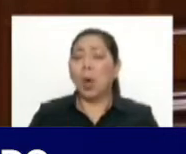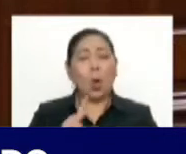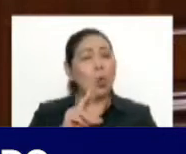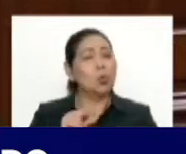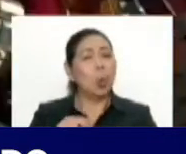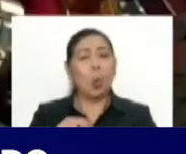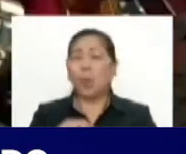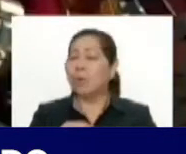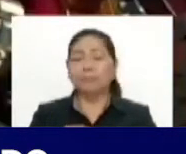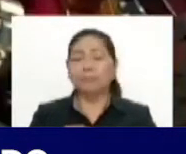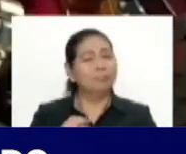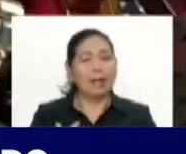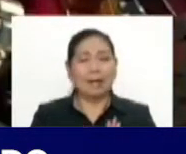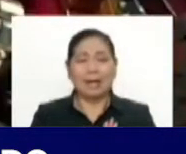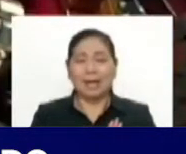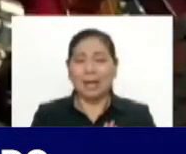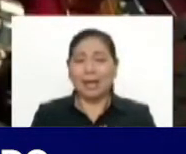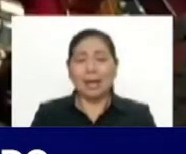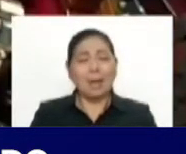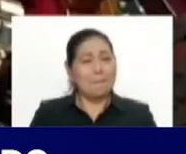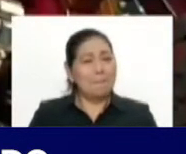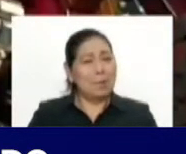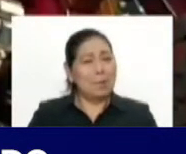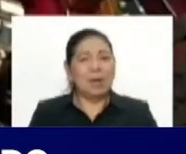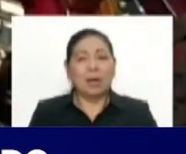legal la sesión del Pleno en la que se dio la censura.